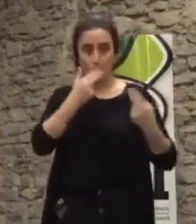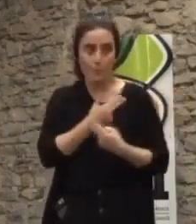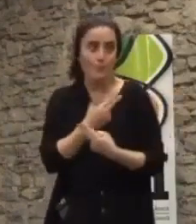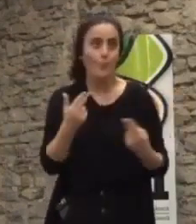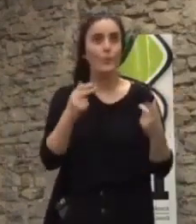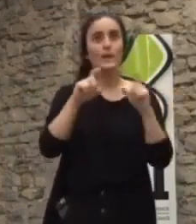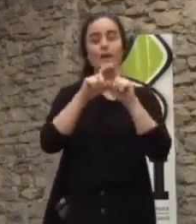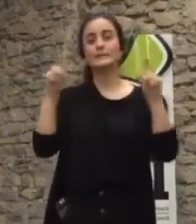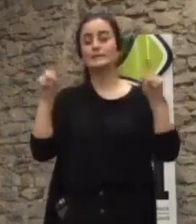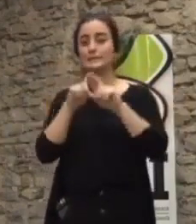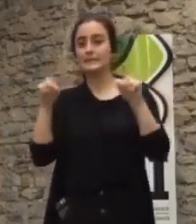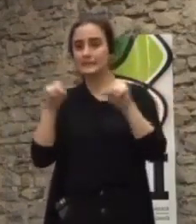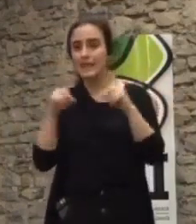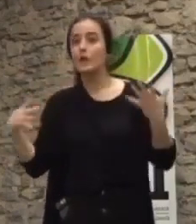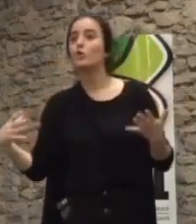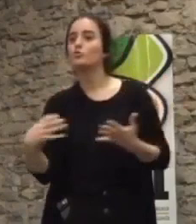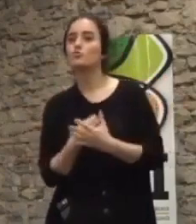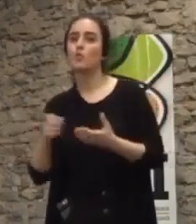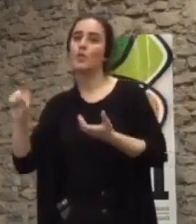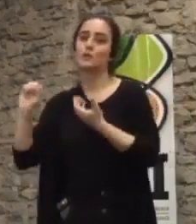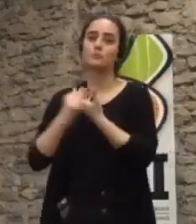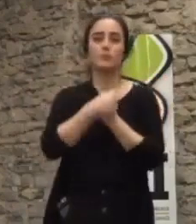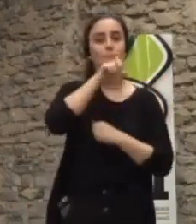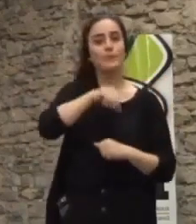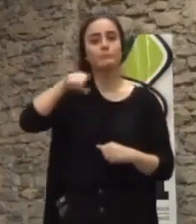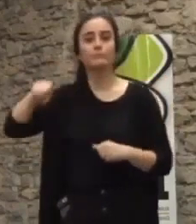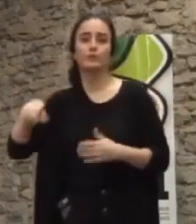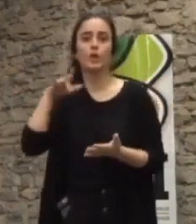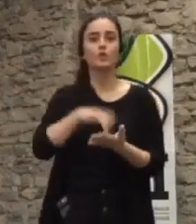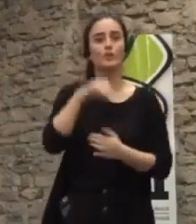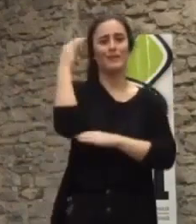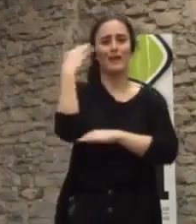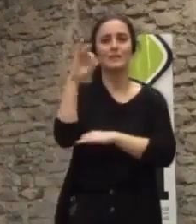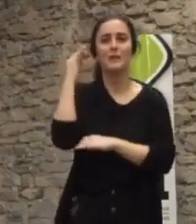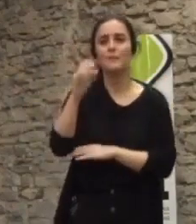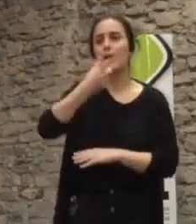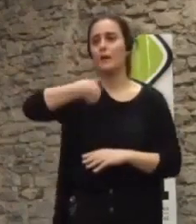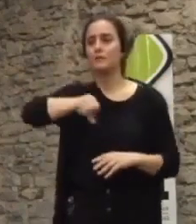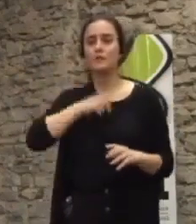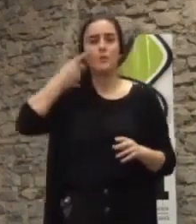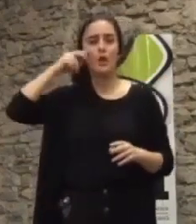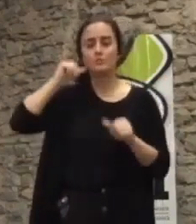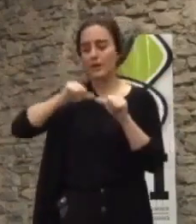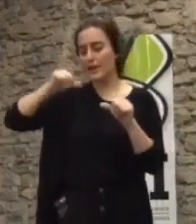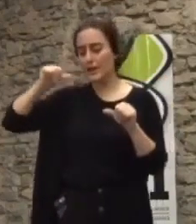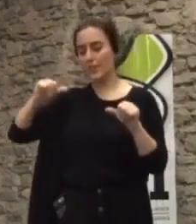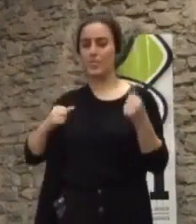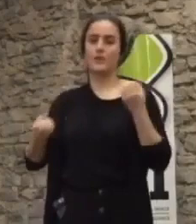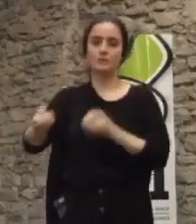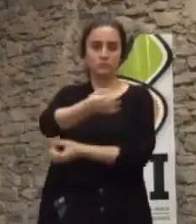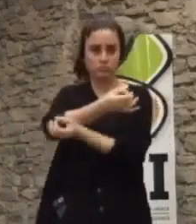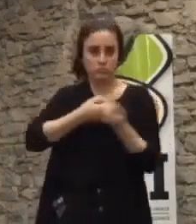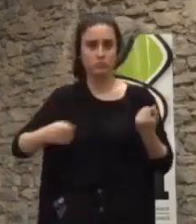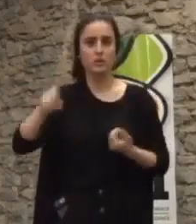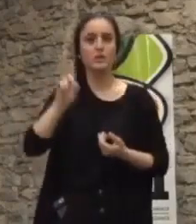estas entidades, nos sumamos en asambleas mensuales, reflexionamos sobre las experiencias que estamos teniendo y veíamos